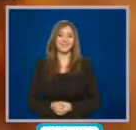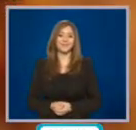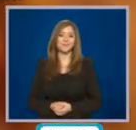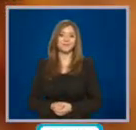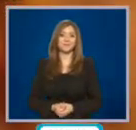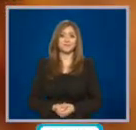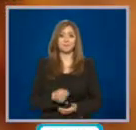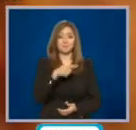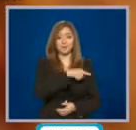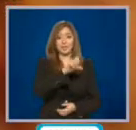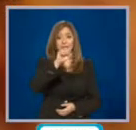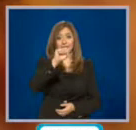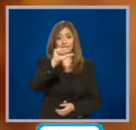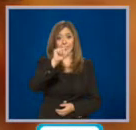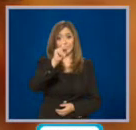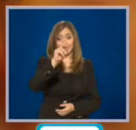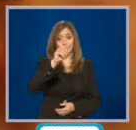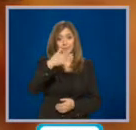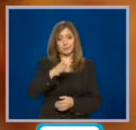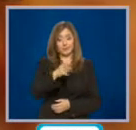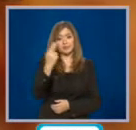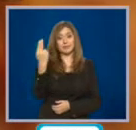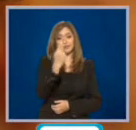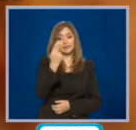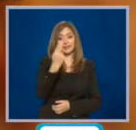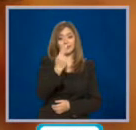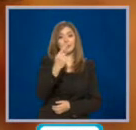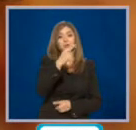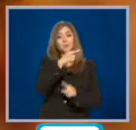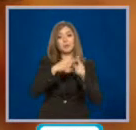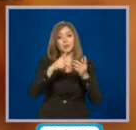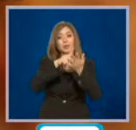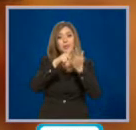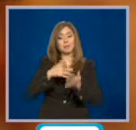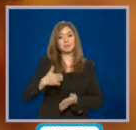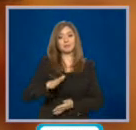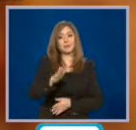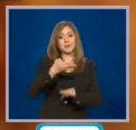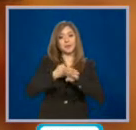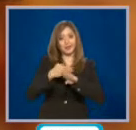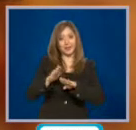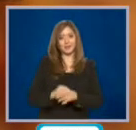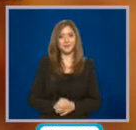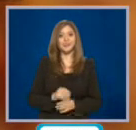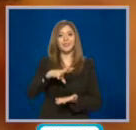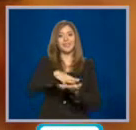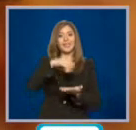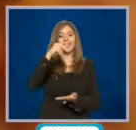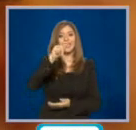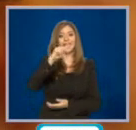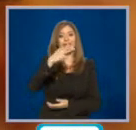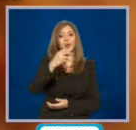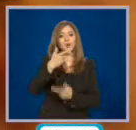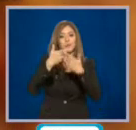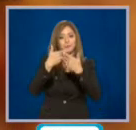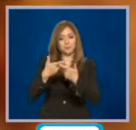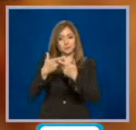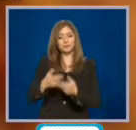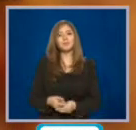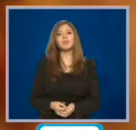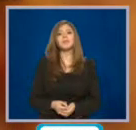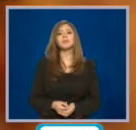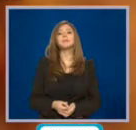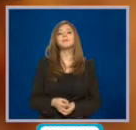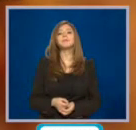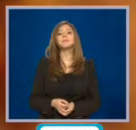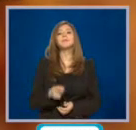Ahí está, para este salpicón de pescado necesitaremos medio kilogramo de pescado blanco. También harina de trigo, cantidad suficiente. Así